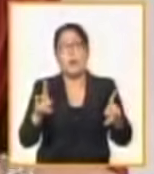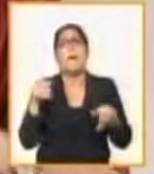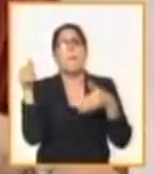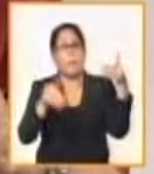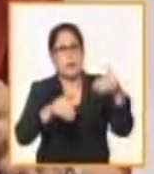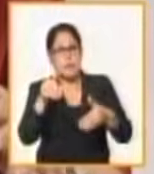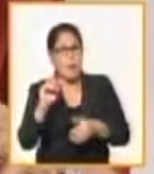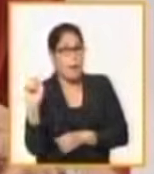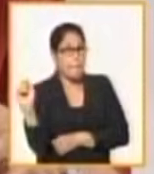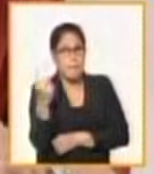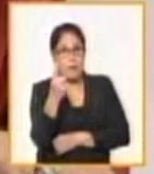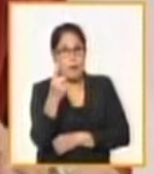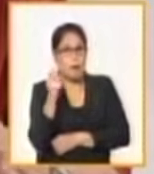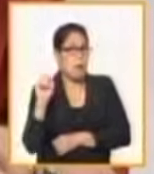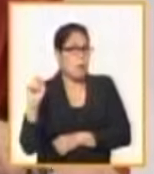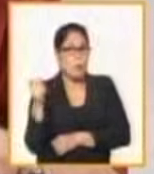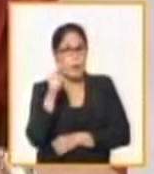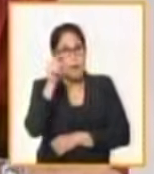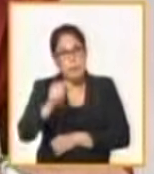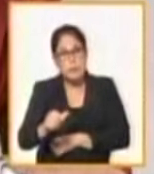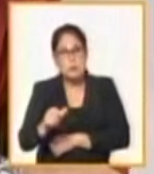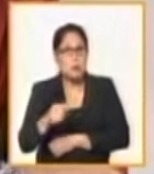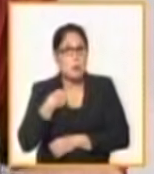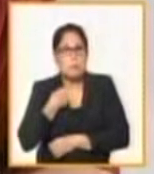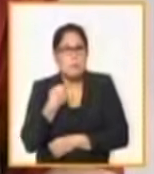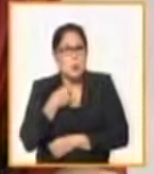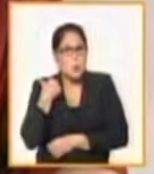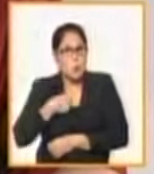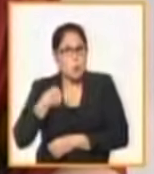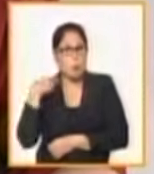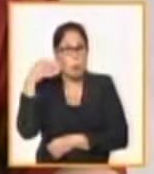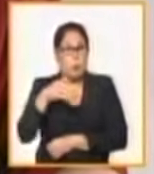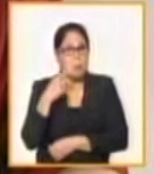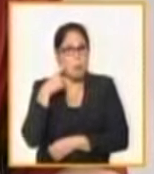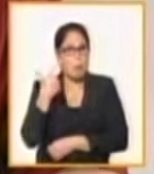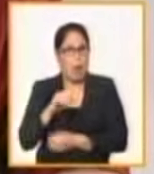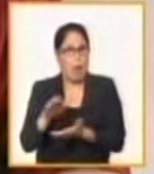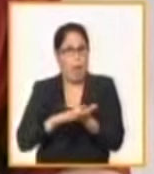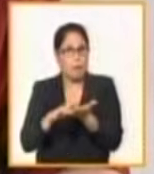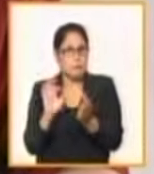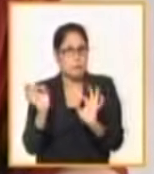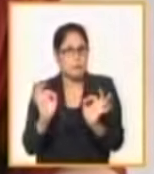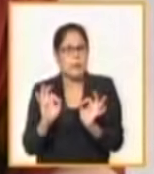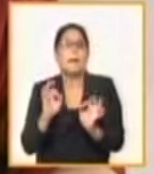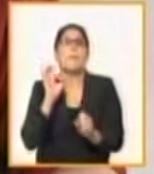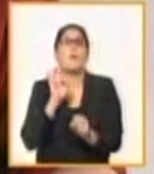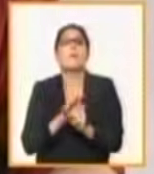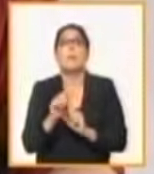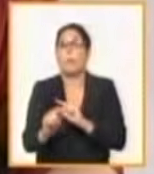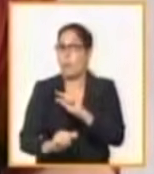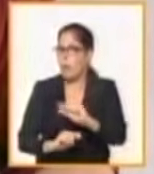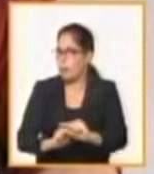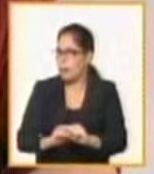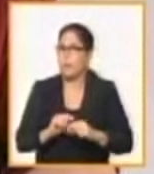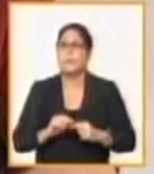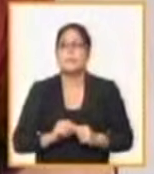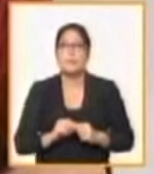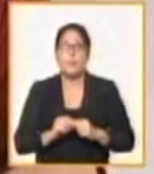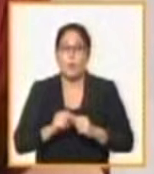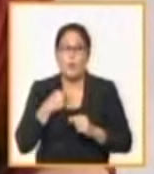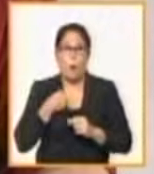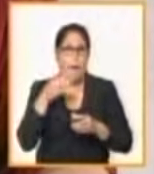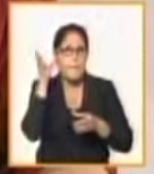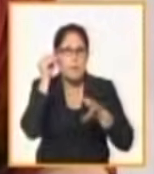único que era anónimo era yo, pero era una esponja, y